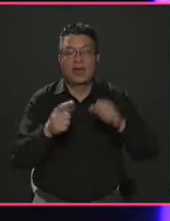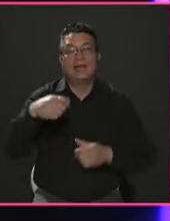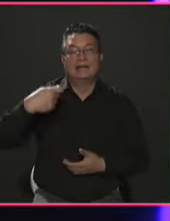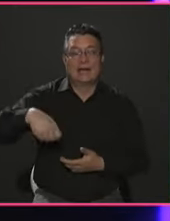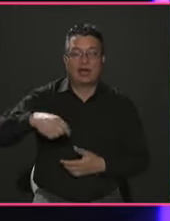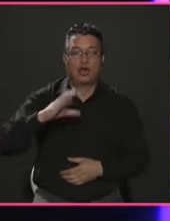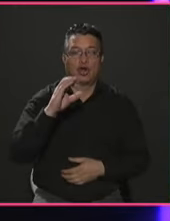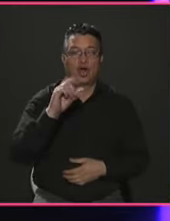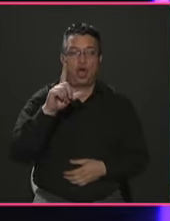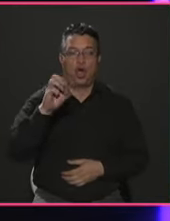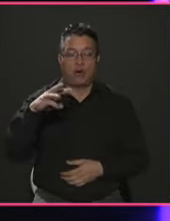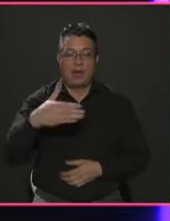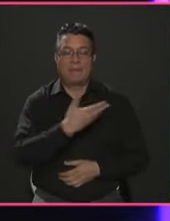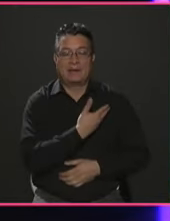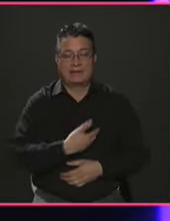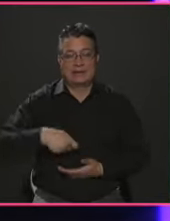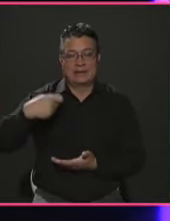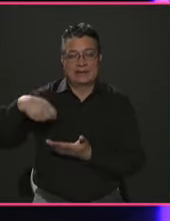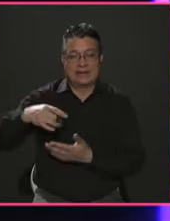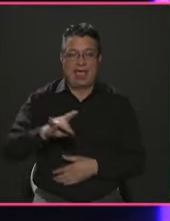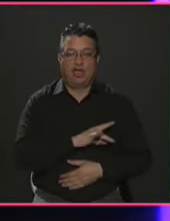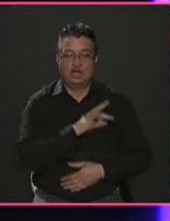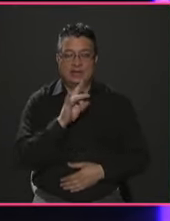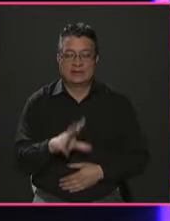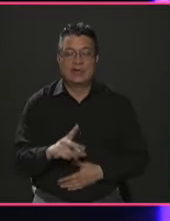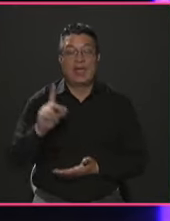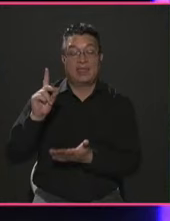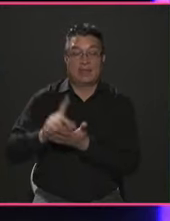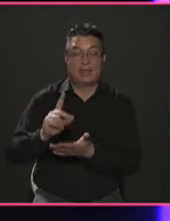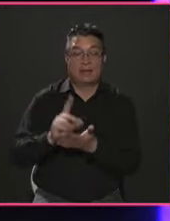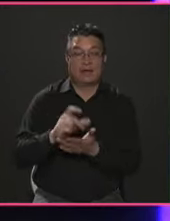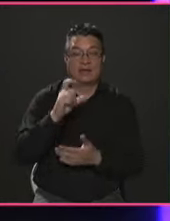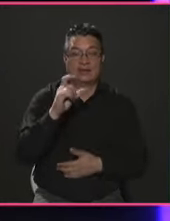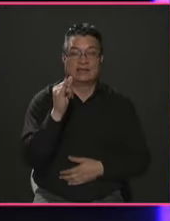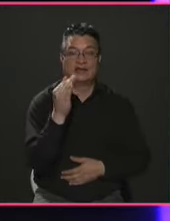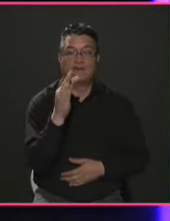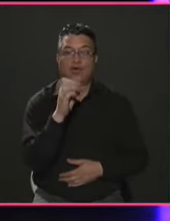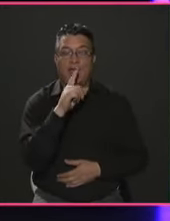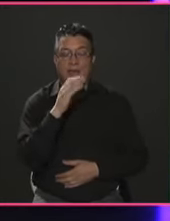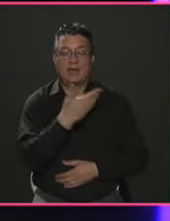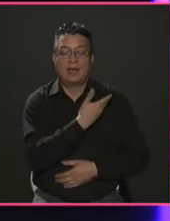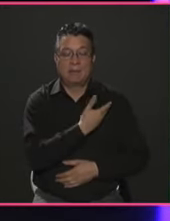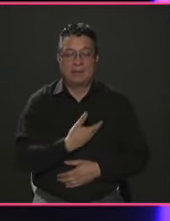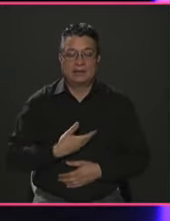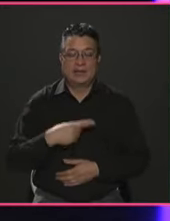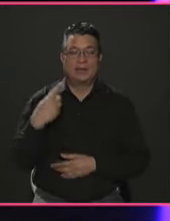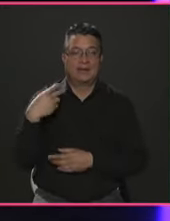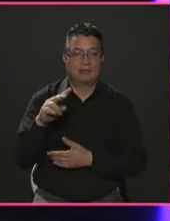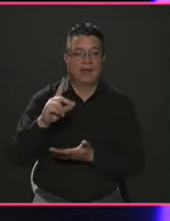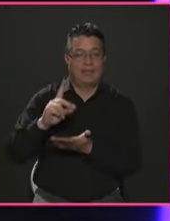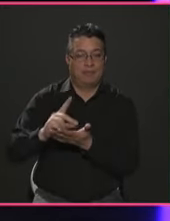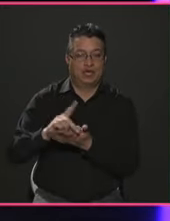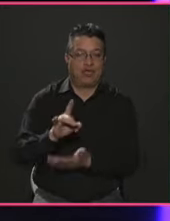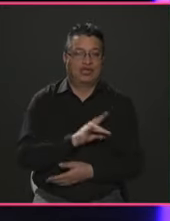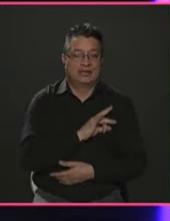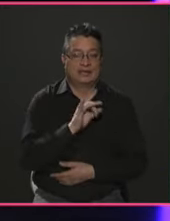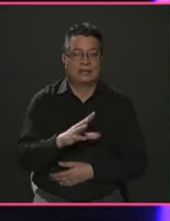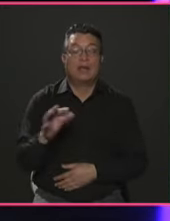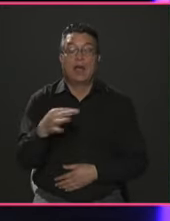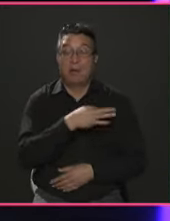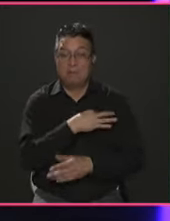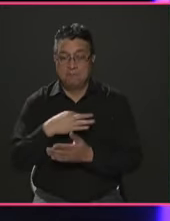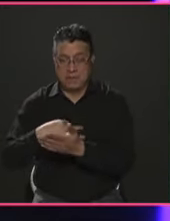Antonio coloma presidente del senado de chile al diputado Ricardo Cifuentes presidente de la cámara de diputados de Chile de señoras